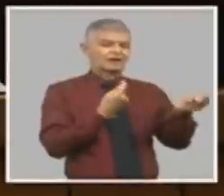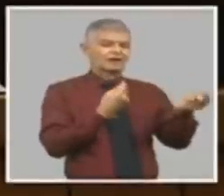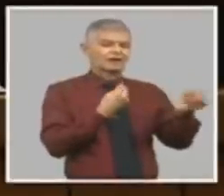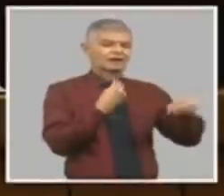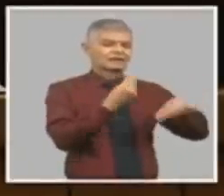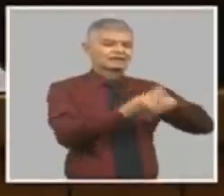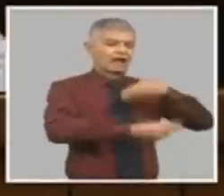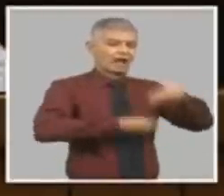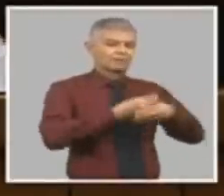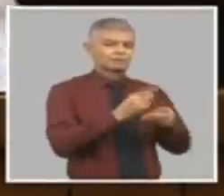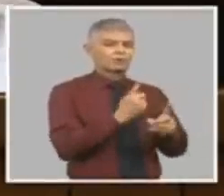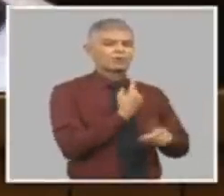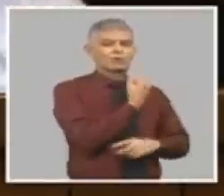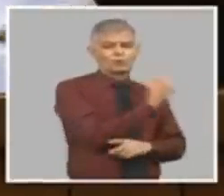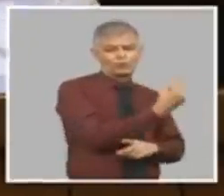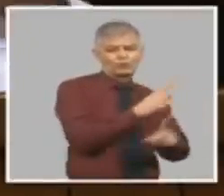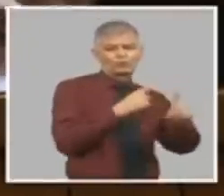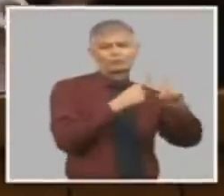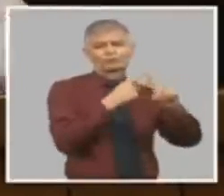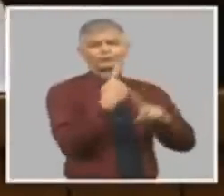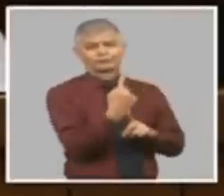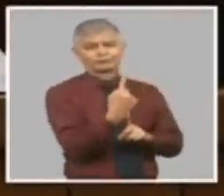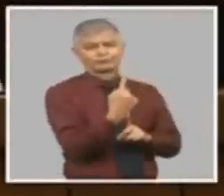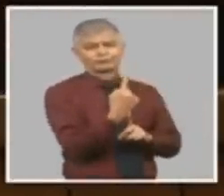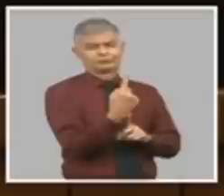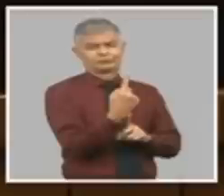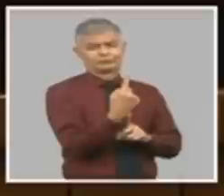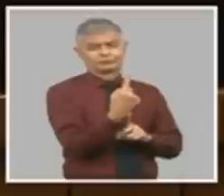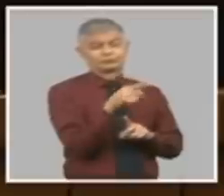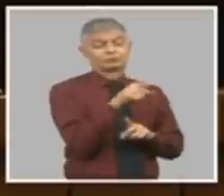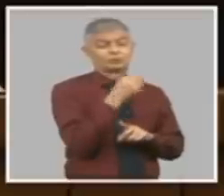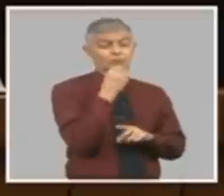tener acceso a un dólar, tiene que tener una autorización primero.